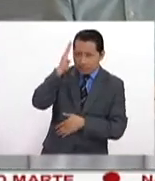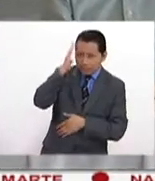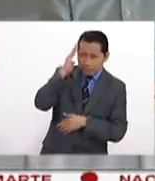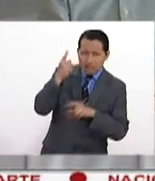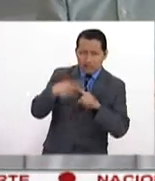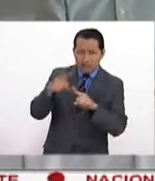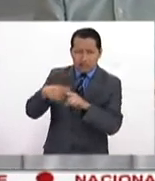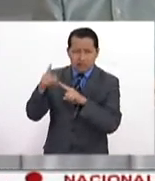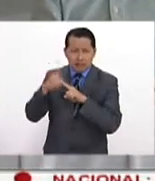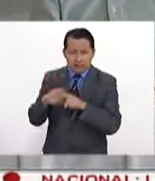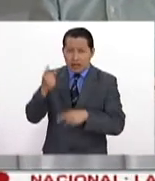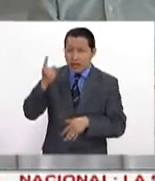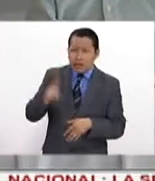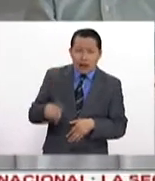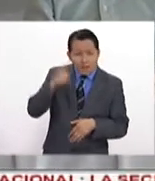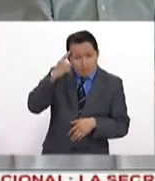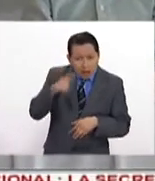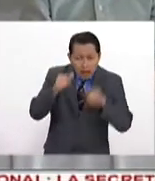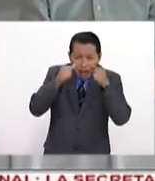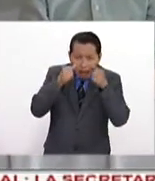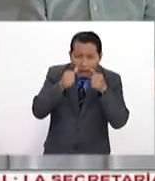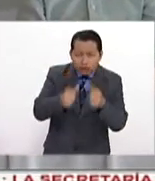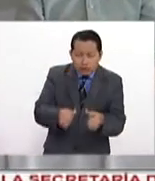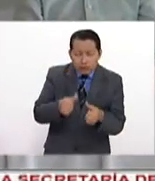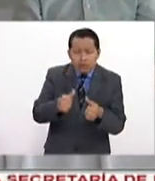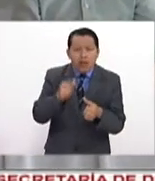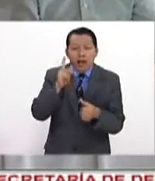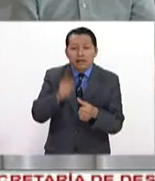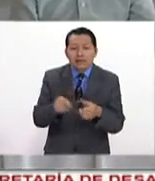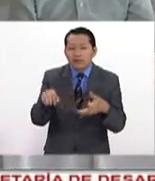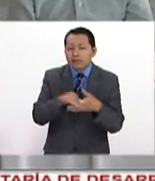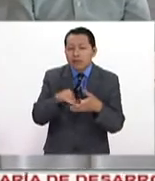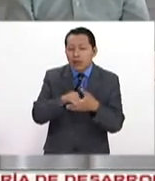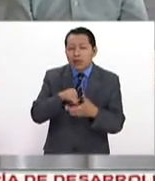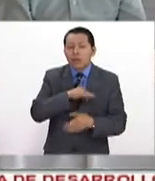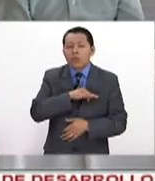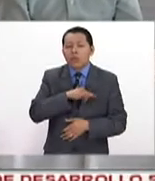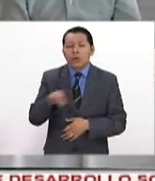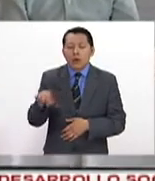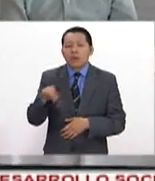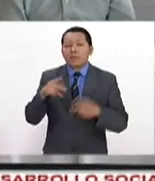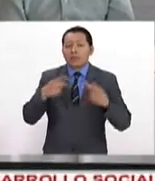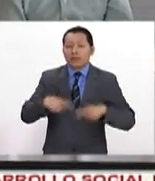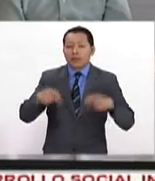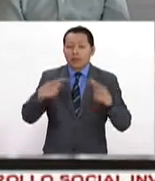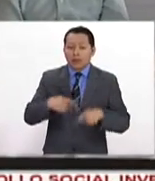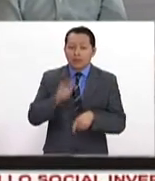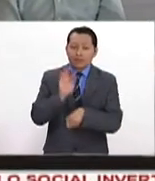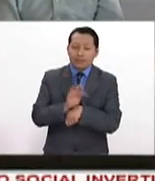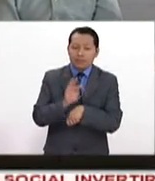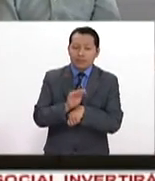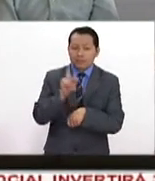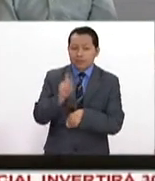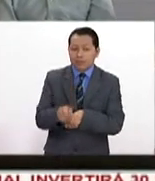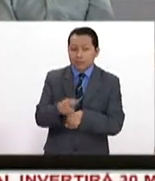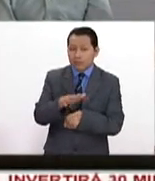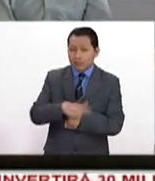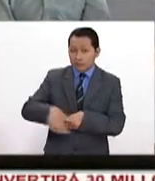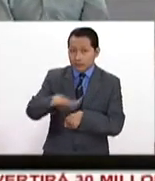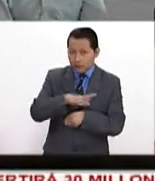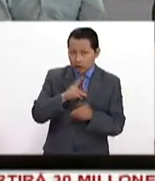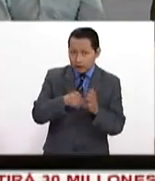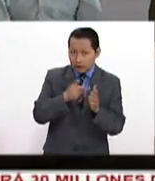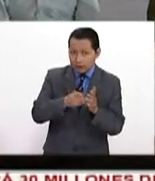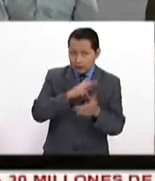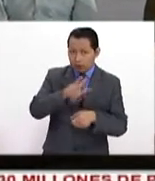atender esta emergencia y que muy pronto podamos asegurar a la población afectada que las condiciones